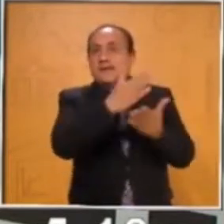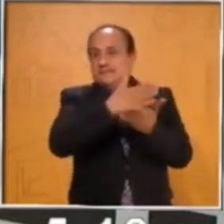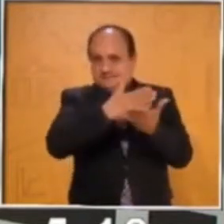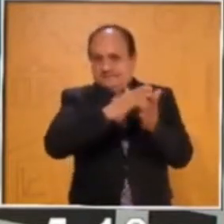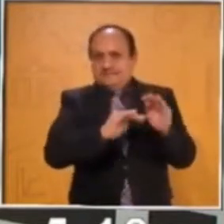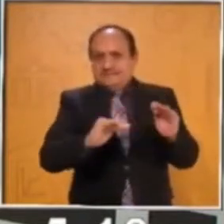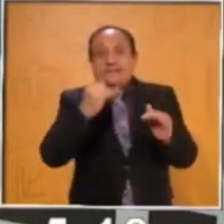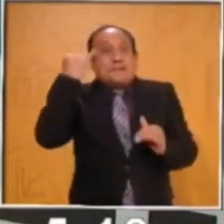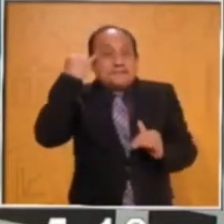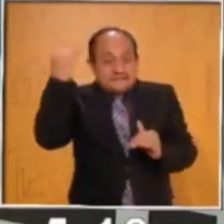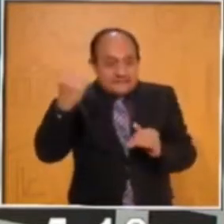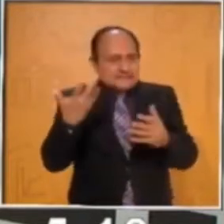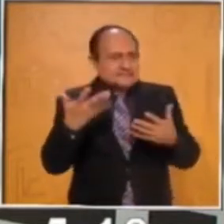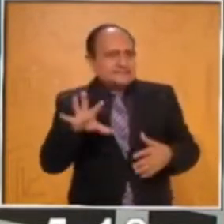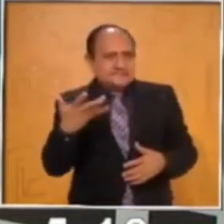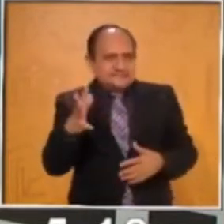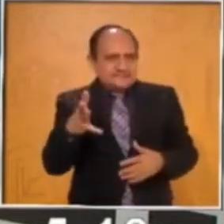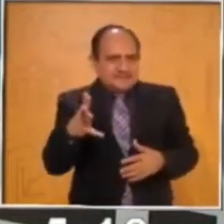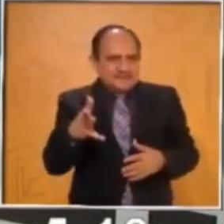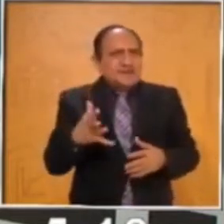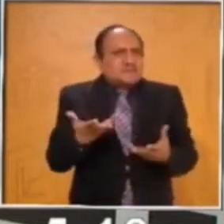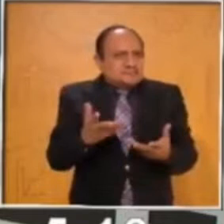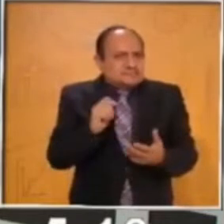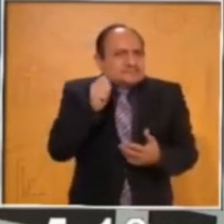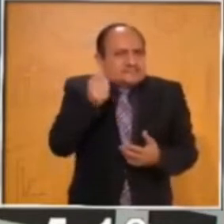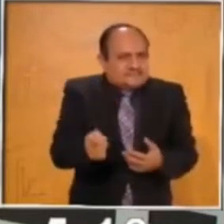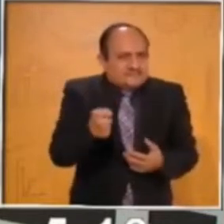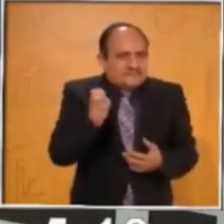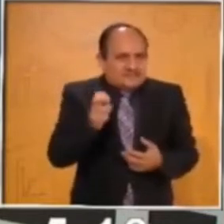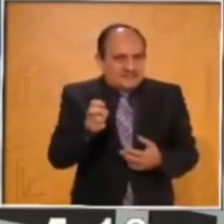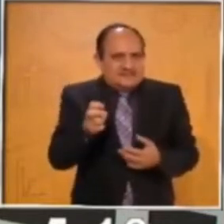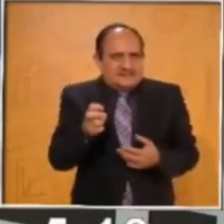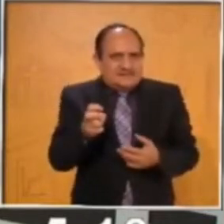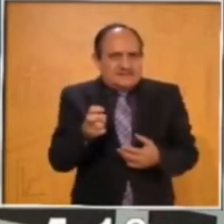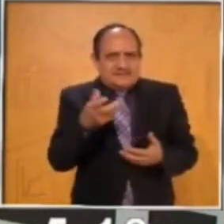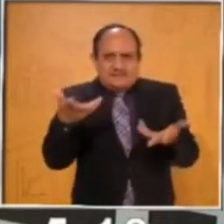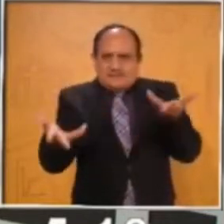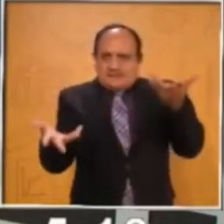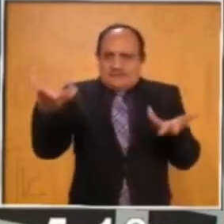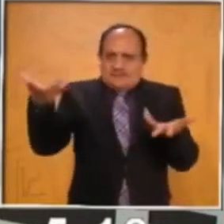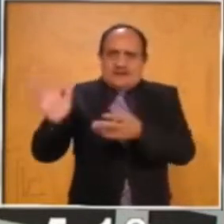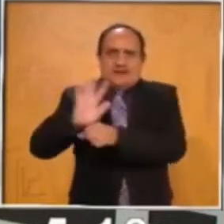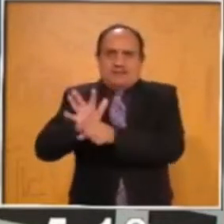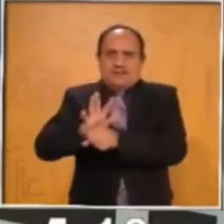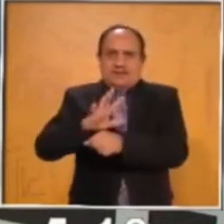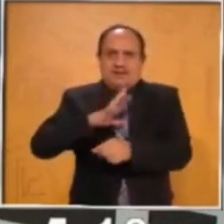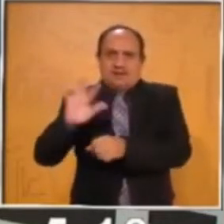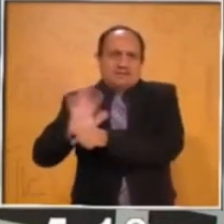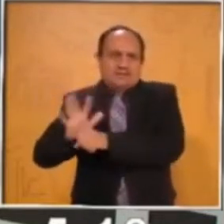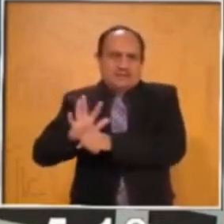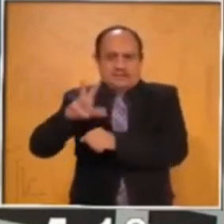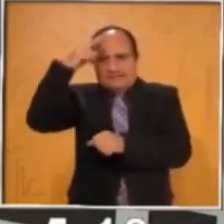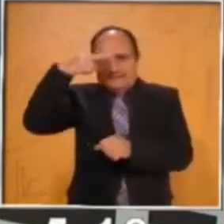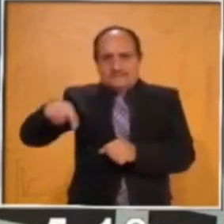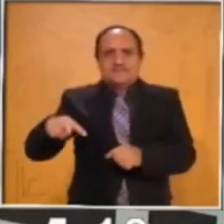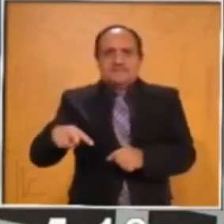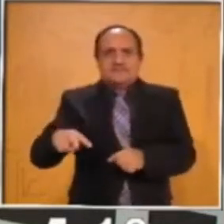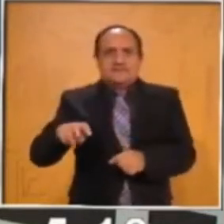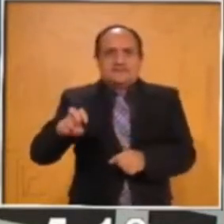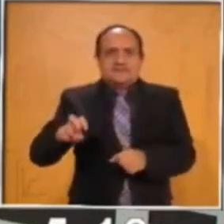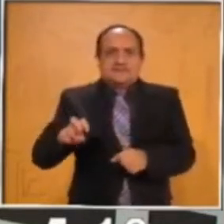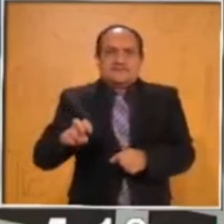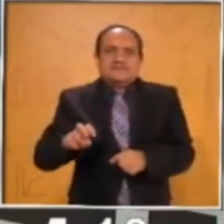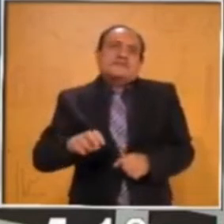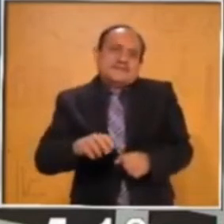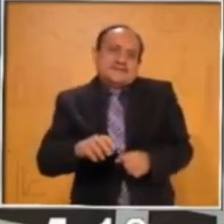una idea de más o menos de a qué me estoy refiriendo, comparado con una película, existe una película del cine mexicano que se llama Amores